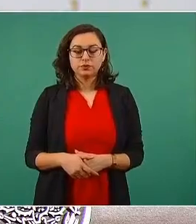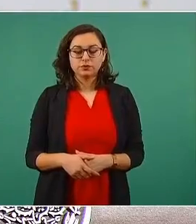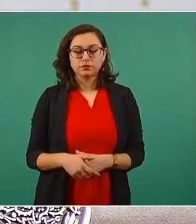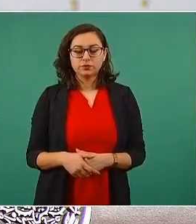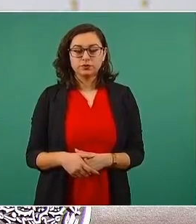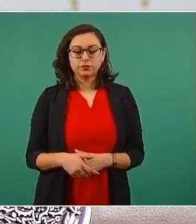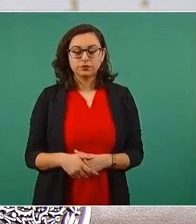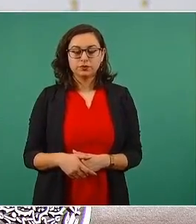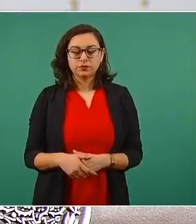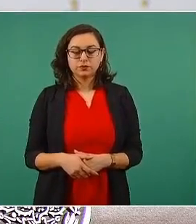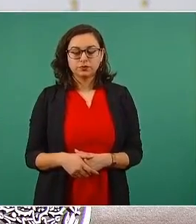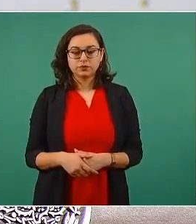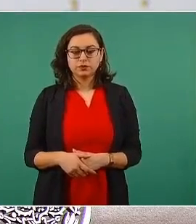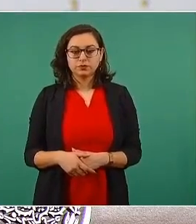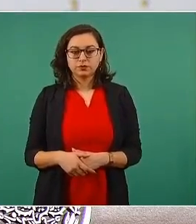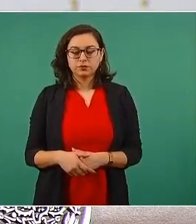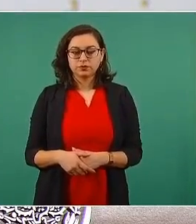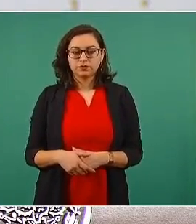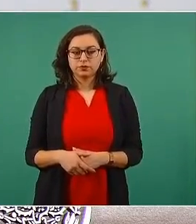normal.